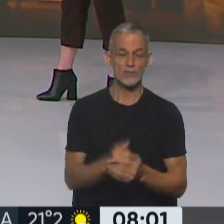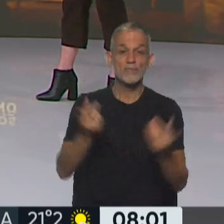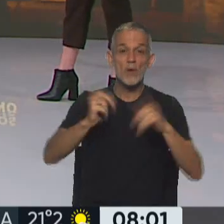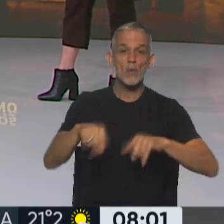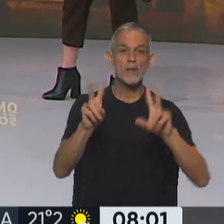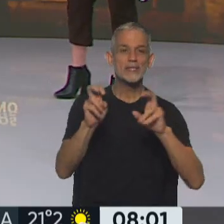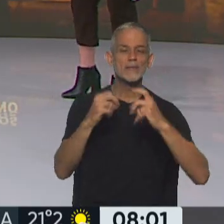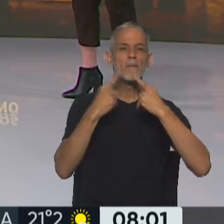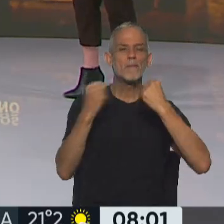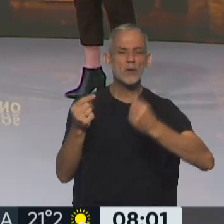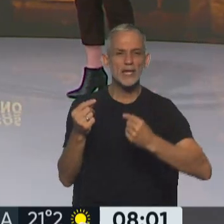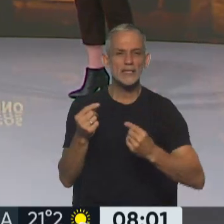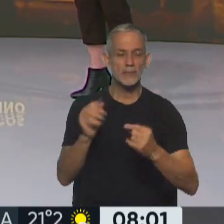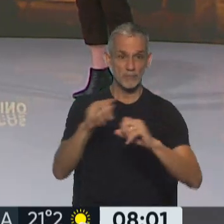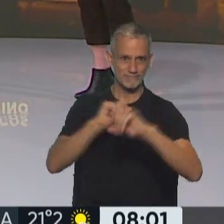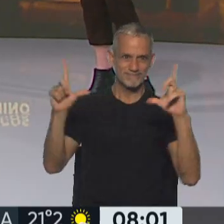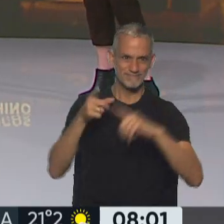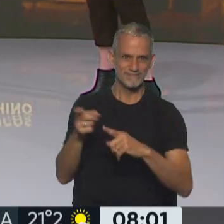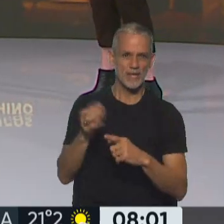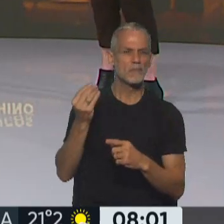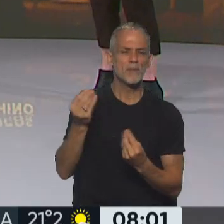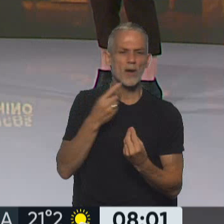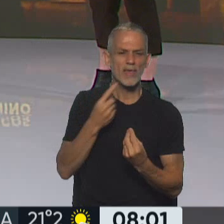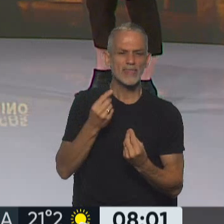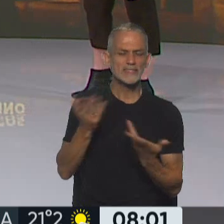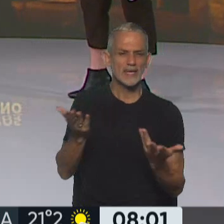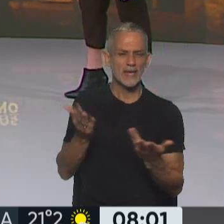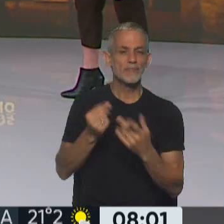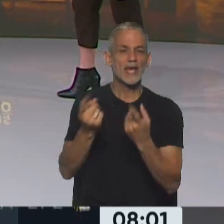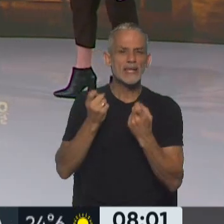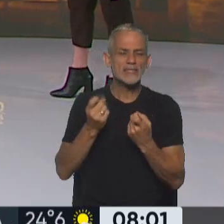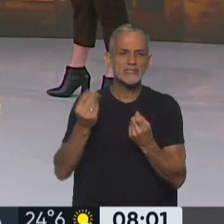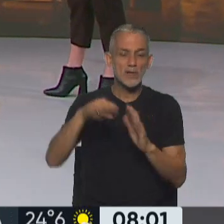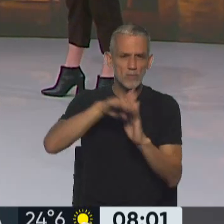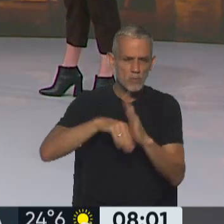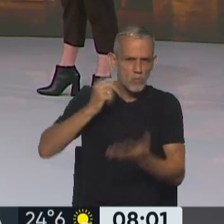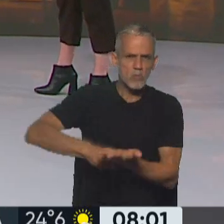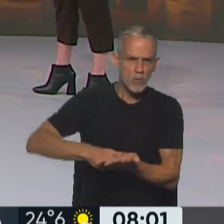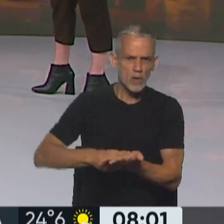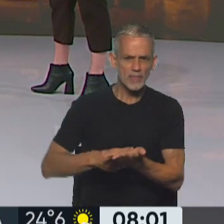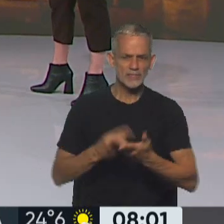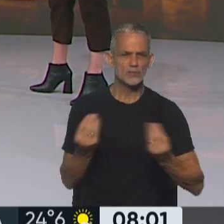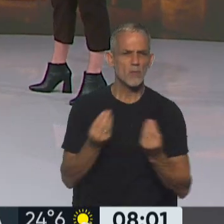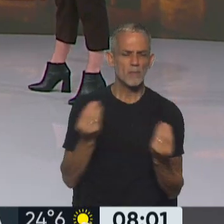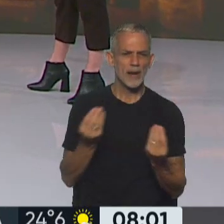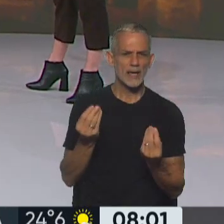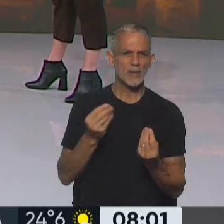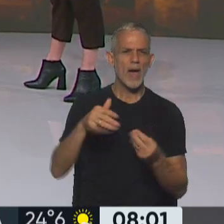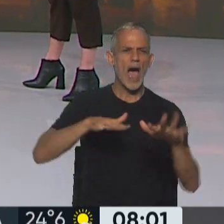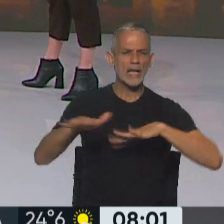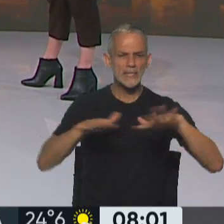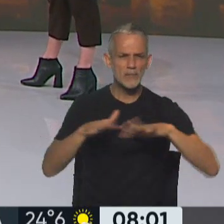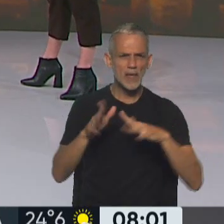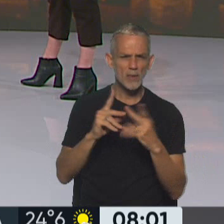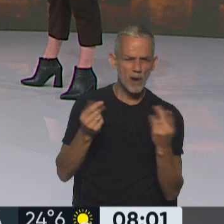protestas Ahora sí la otra placa lo que se habló es dice necesario tomar medidas enérgicas contra las actividades de